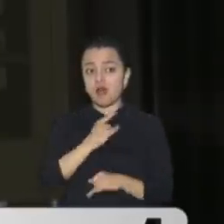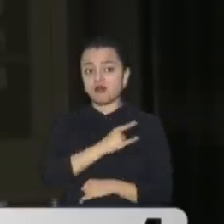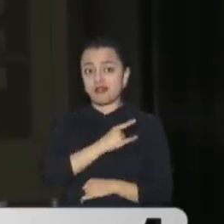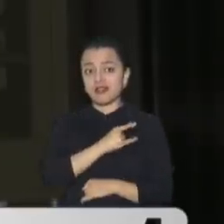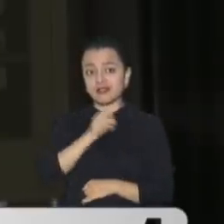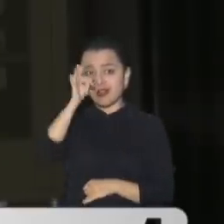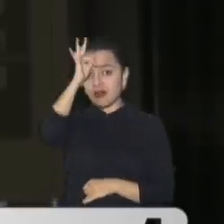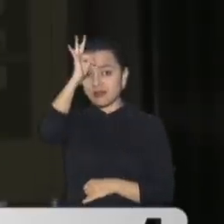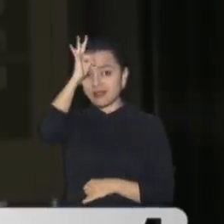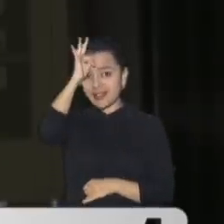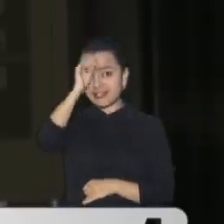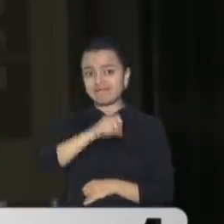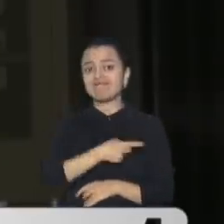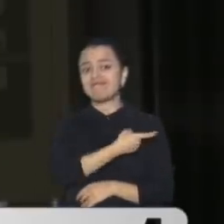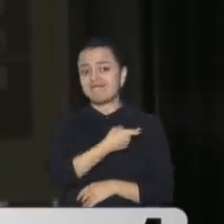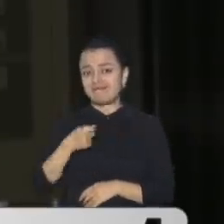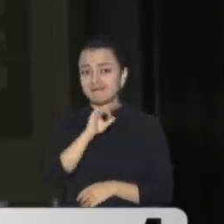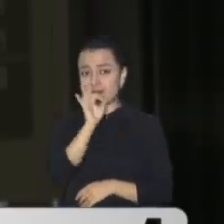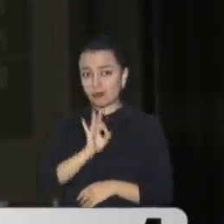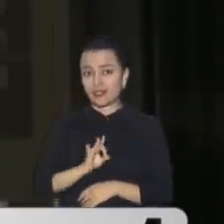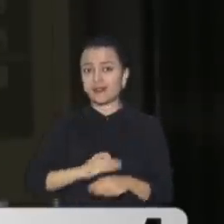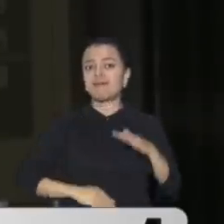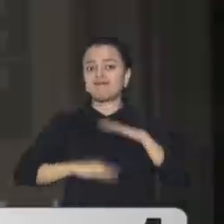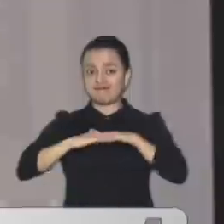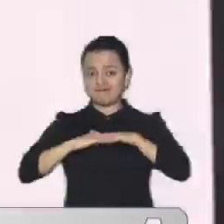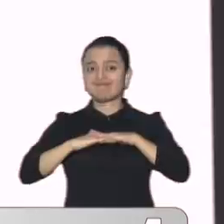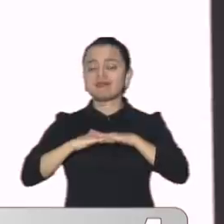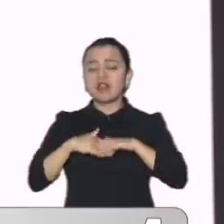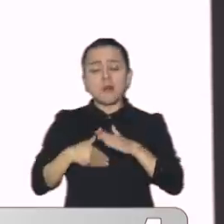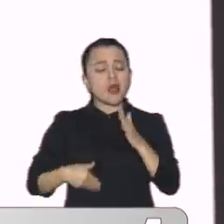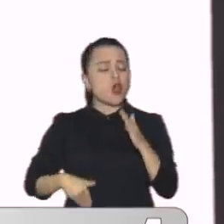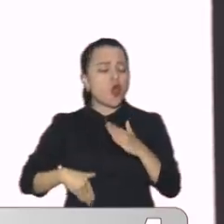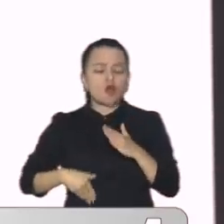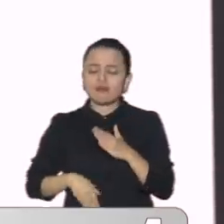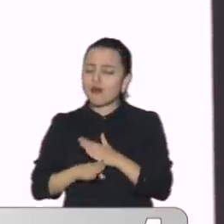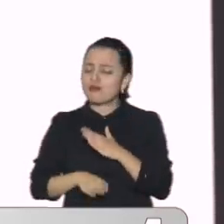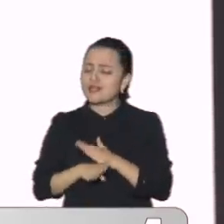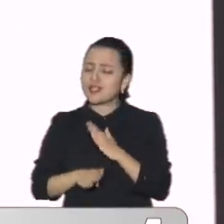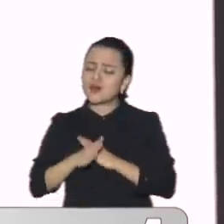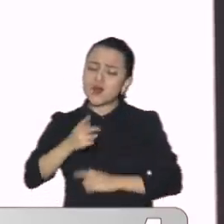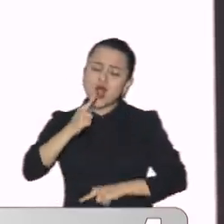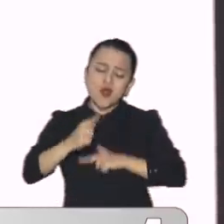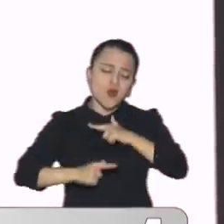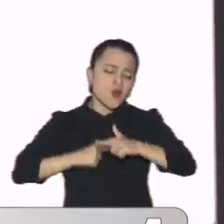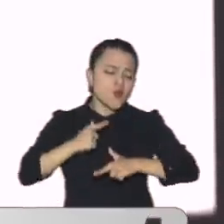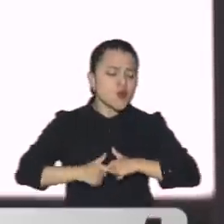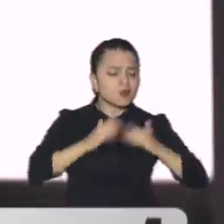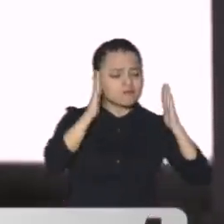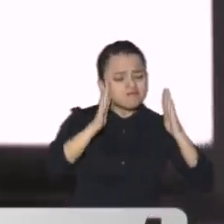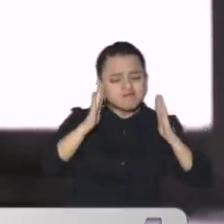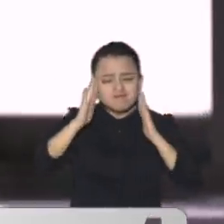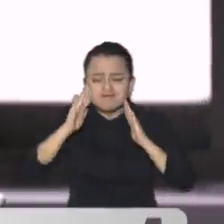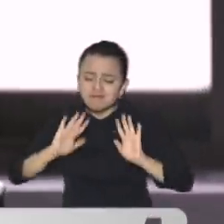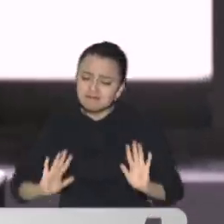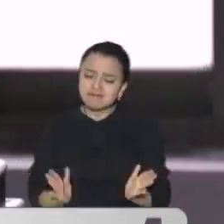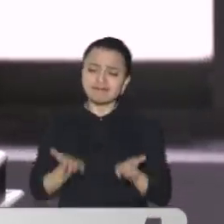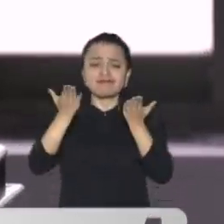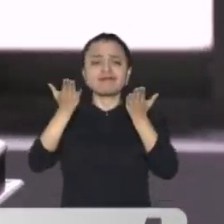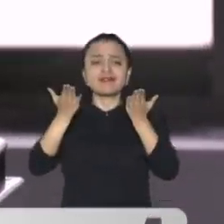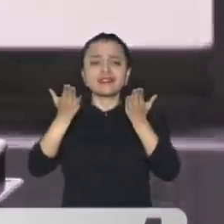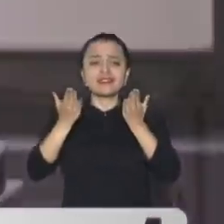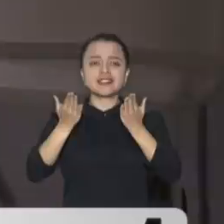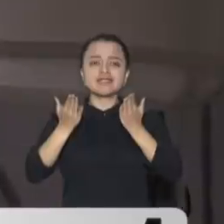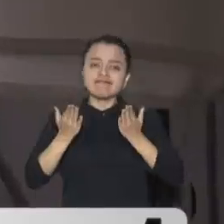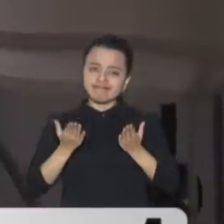embargo, sigue adelante atendiendo a estos pacientes quienes luchan día a día para ganarle la batalla a este virus mundial.